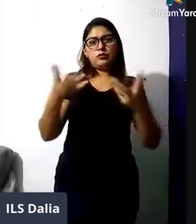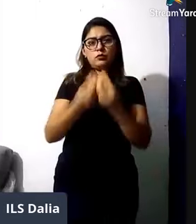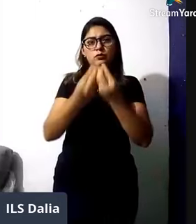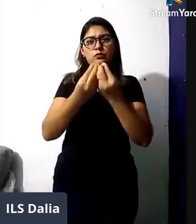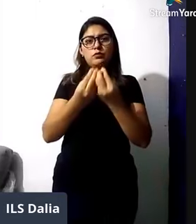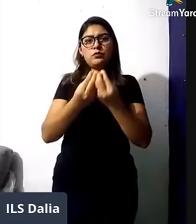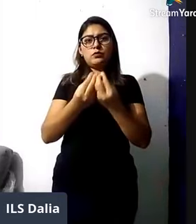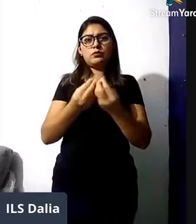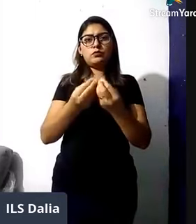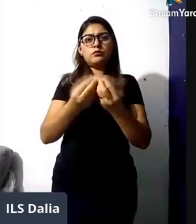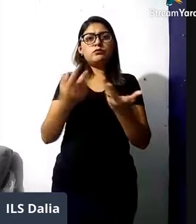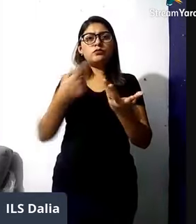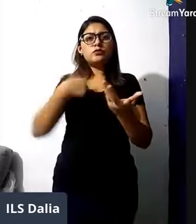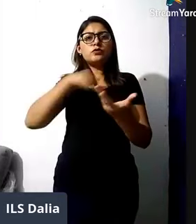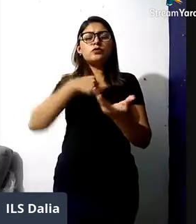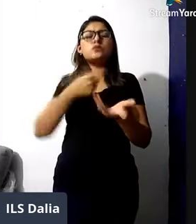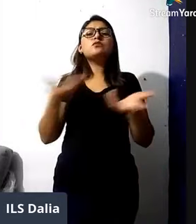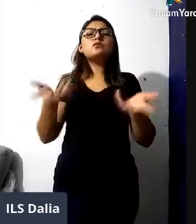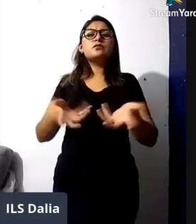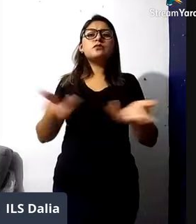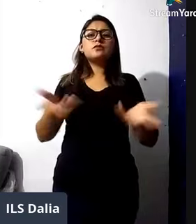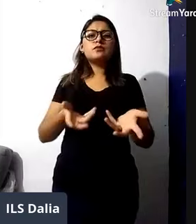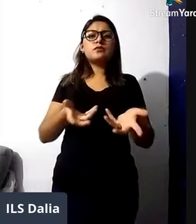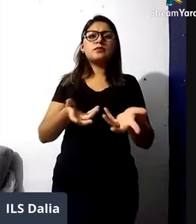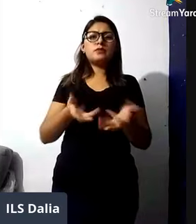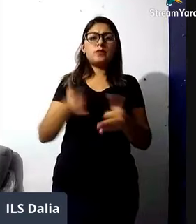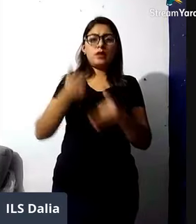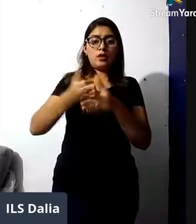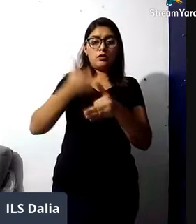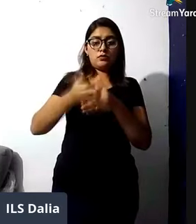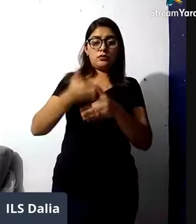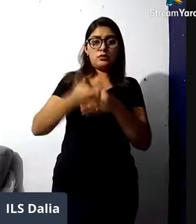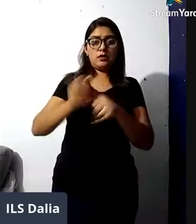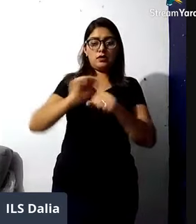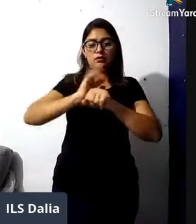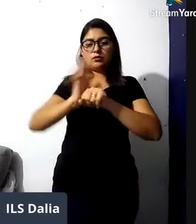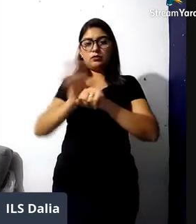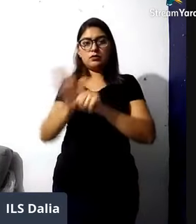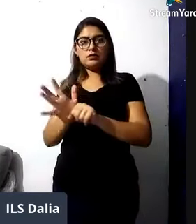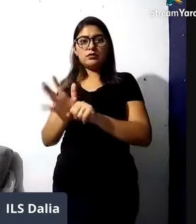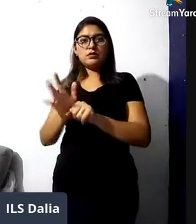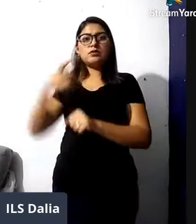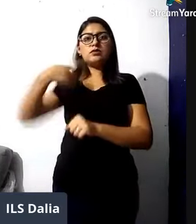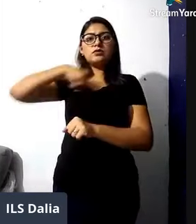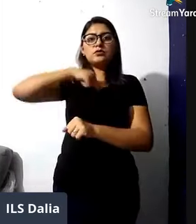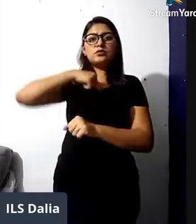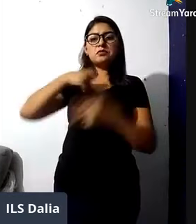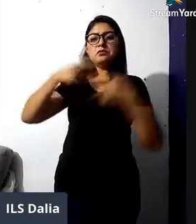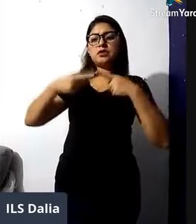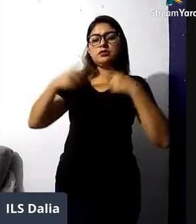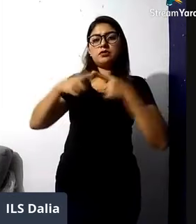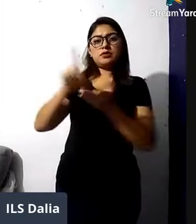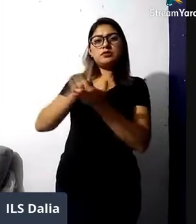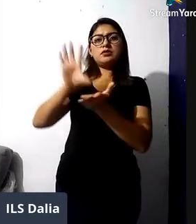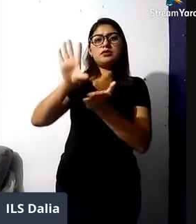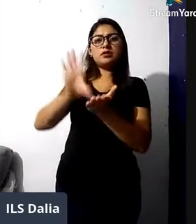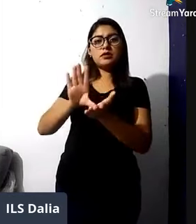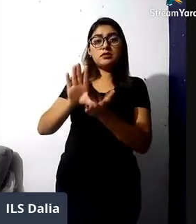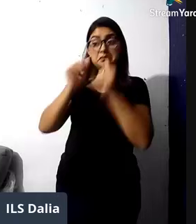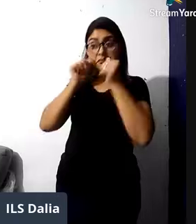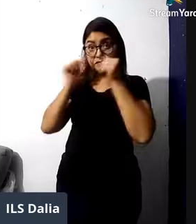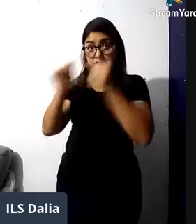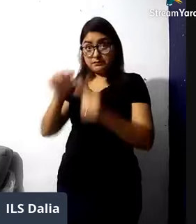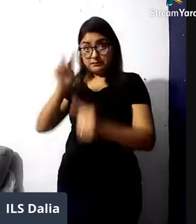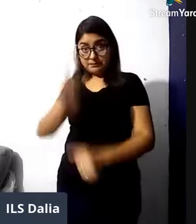con nosotras y nosotros en estos momentos de COVID, dónde estamos dejando a las personas con discapacidad,